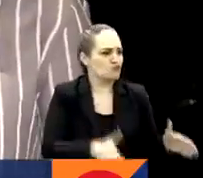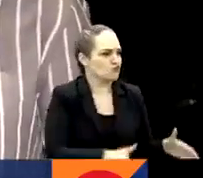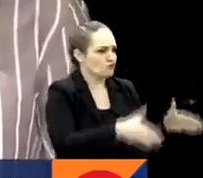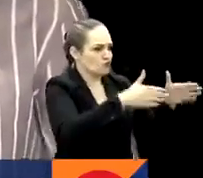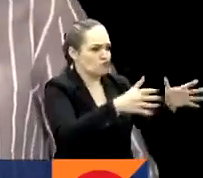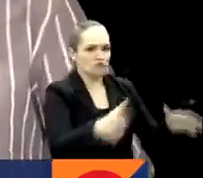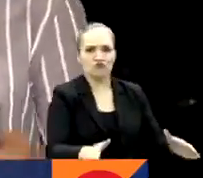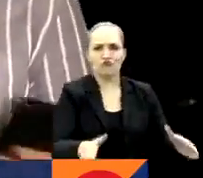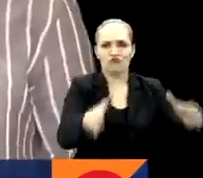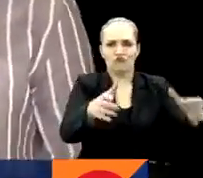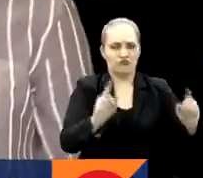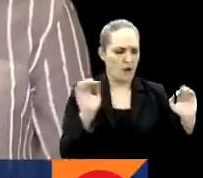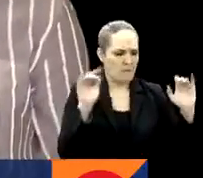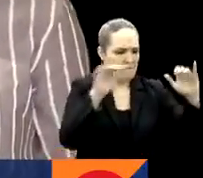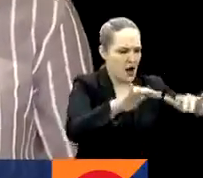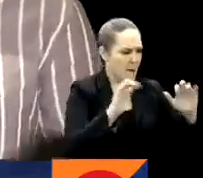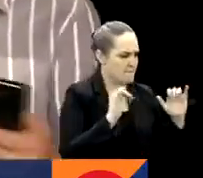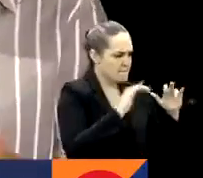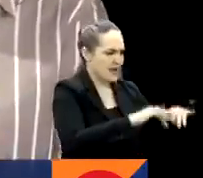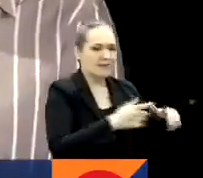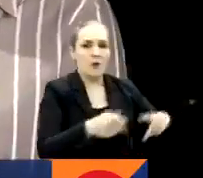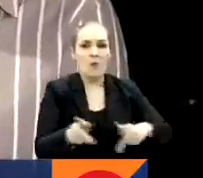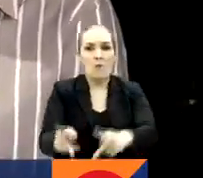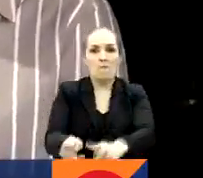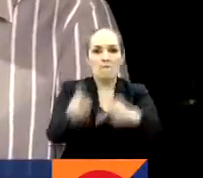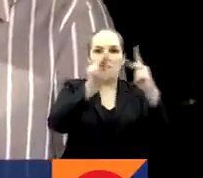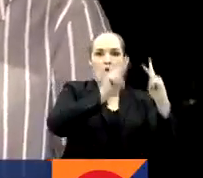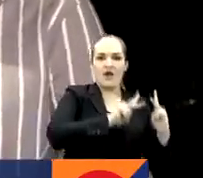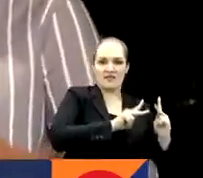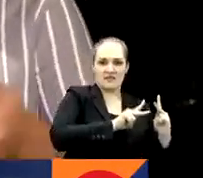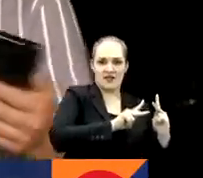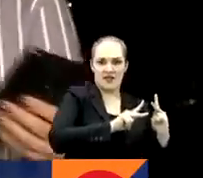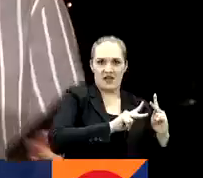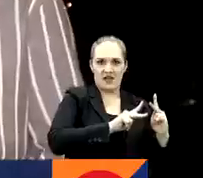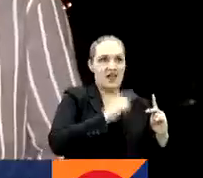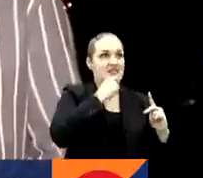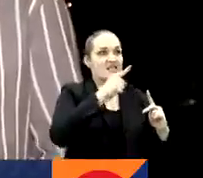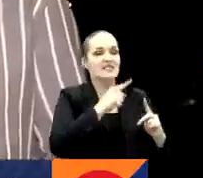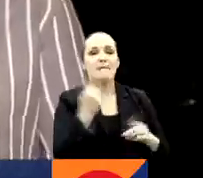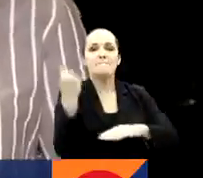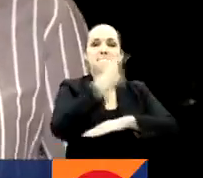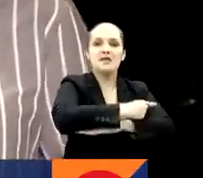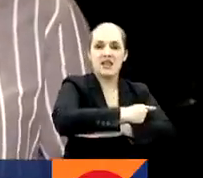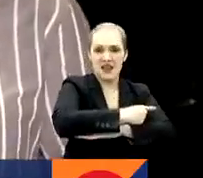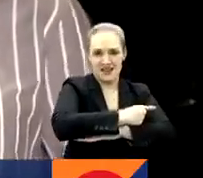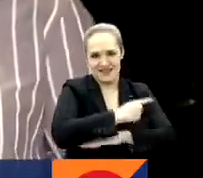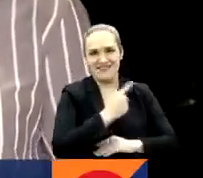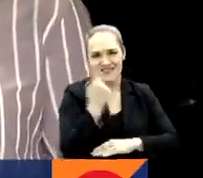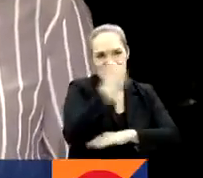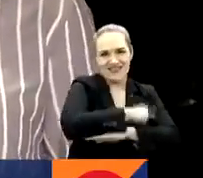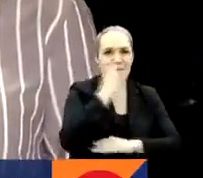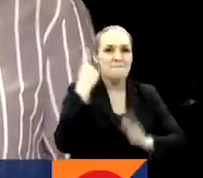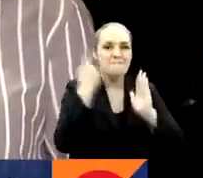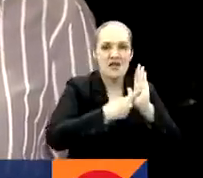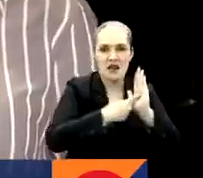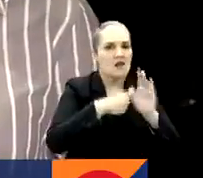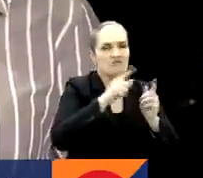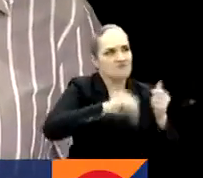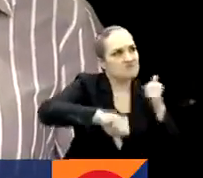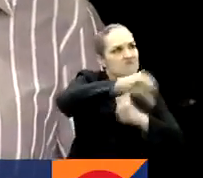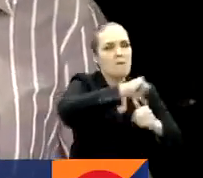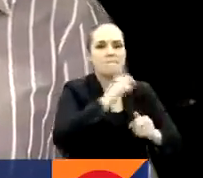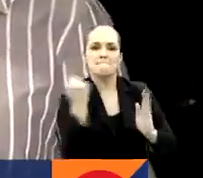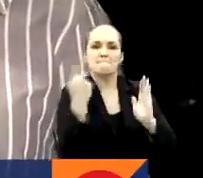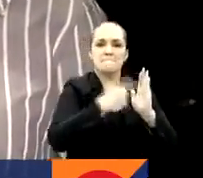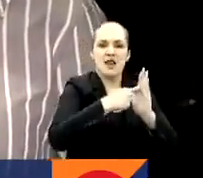Puerto Resistencia, el Puente de los Mil Días ahora es el Puente de las Mil Luchas y la Loma de la Cruz, en donde se realizó hoy la manifestación más grande